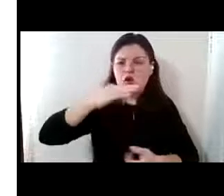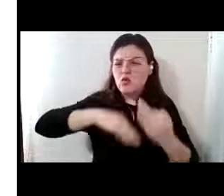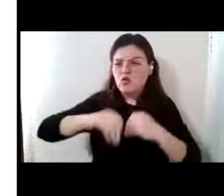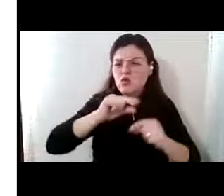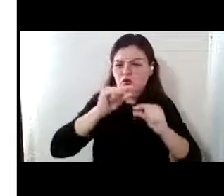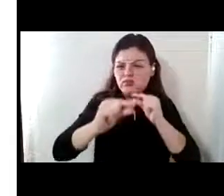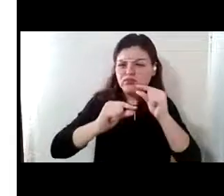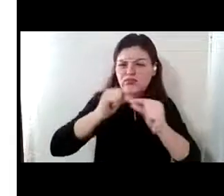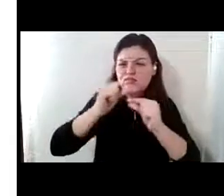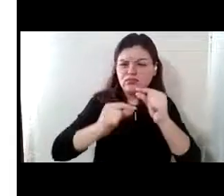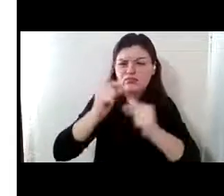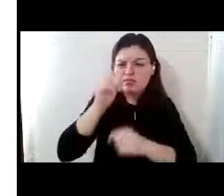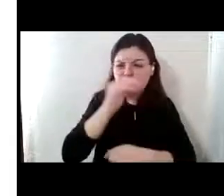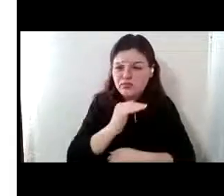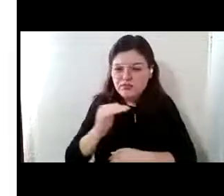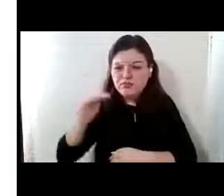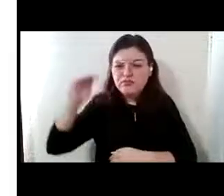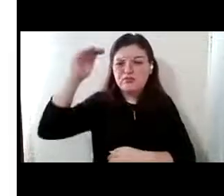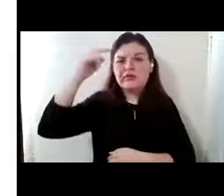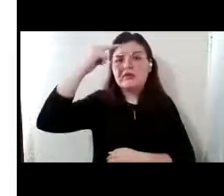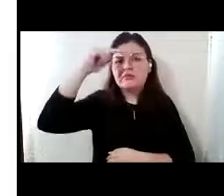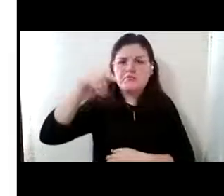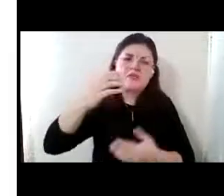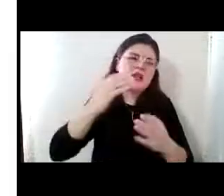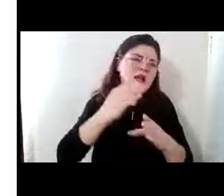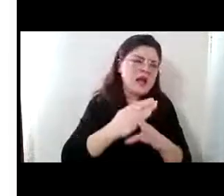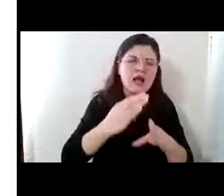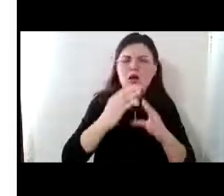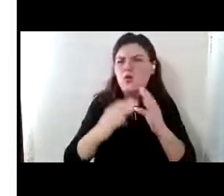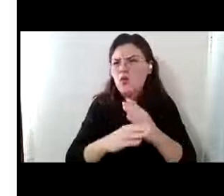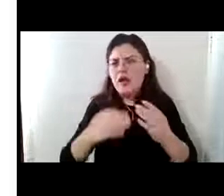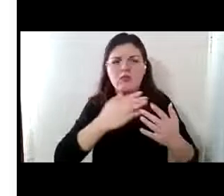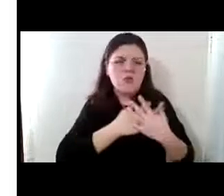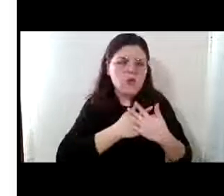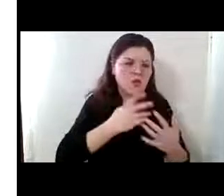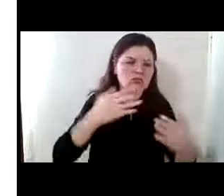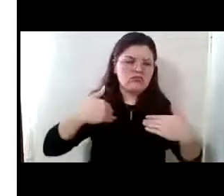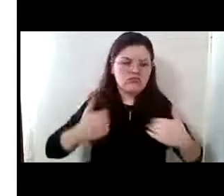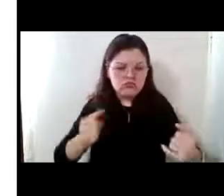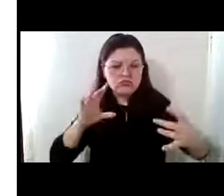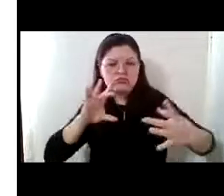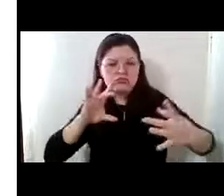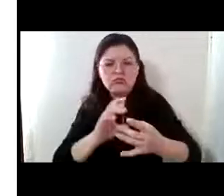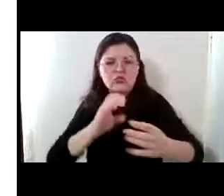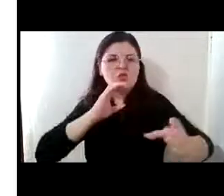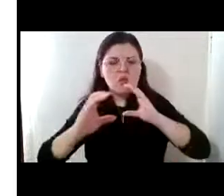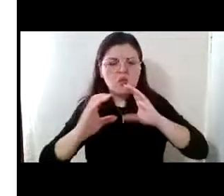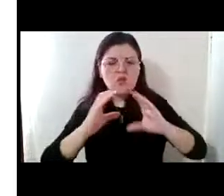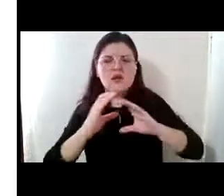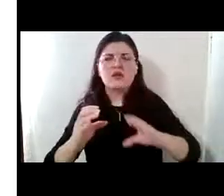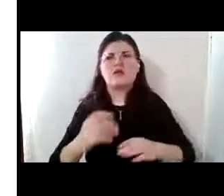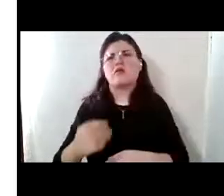crecimiento. Sí, acompañando cómo de forma amorosa, generando vínculos de comunicación,